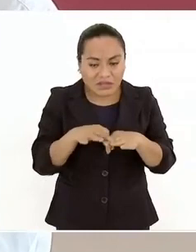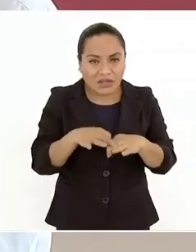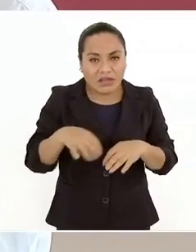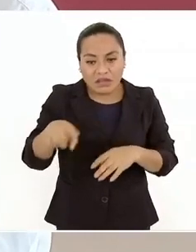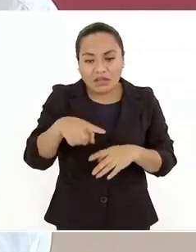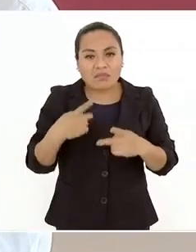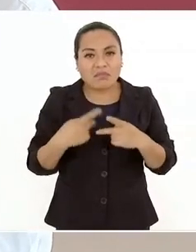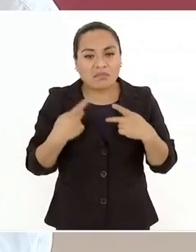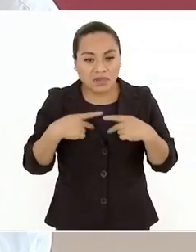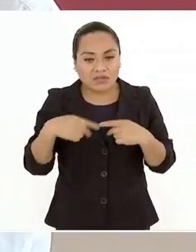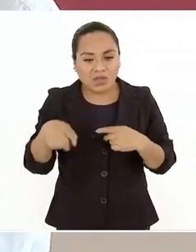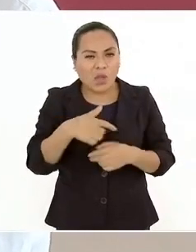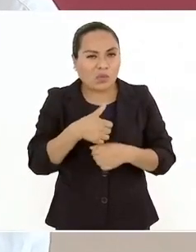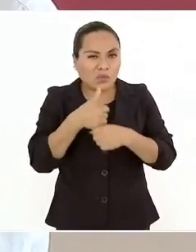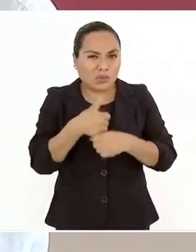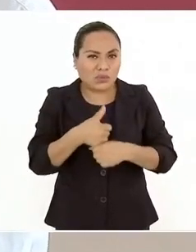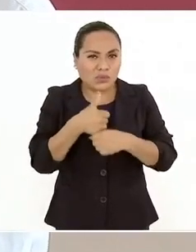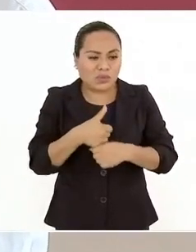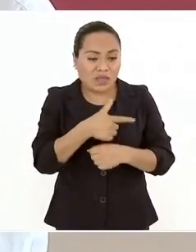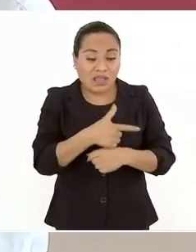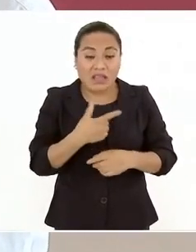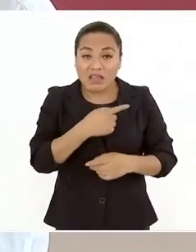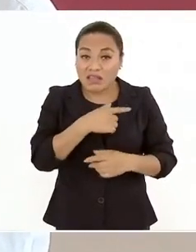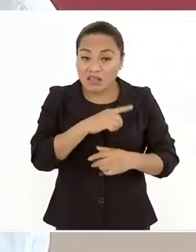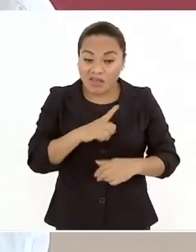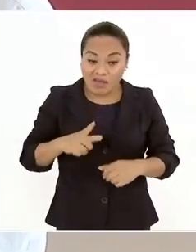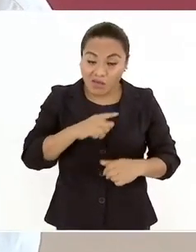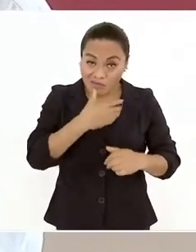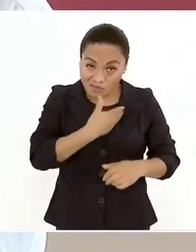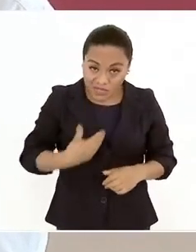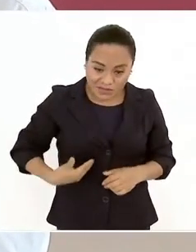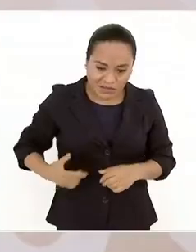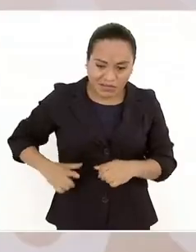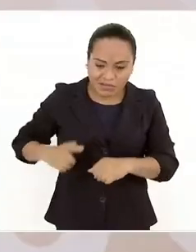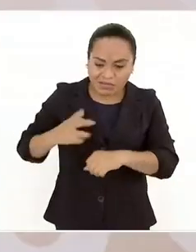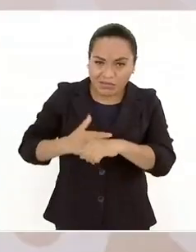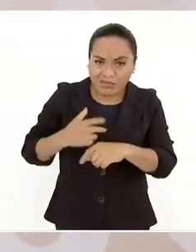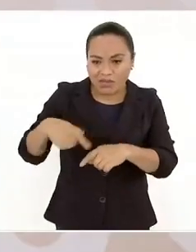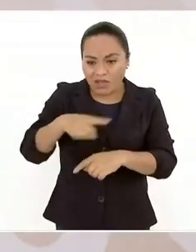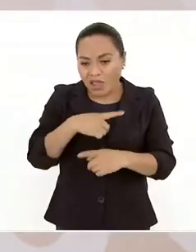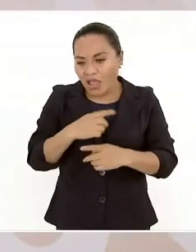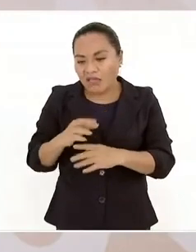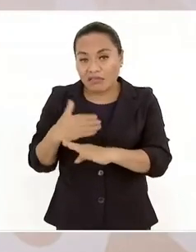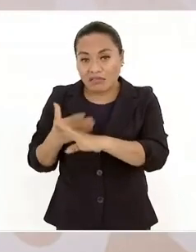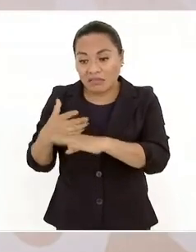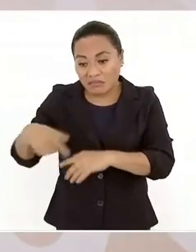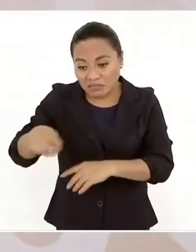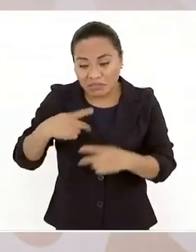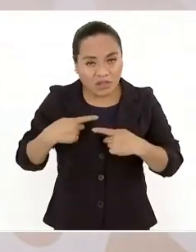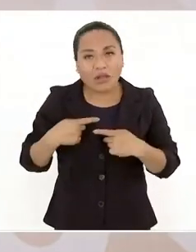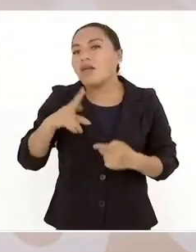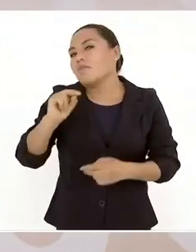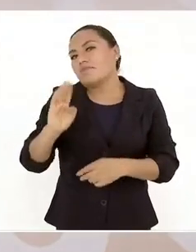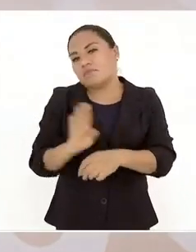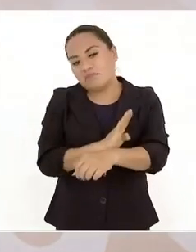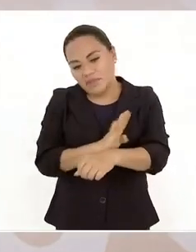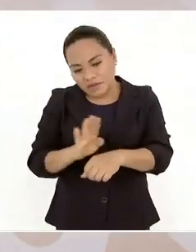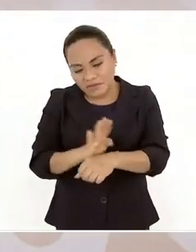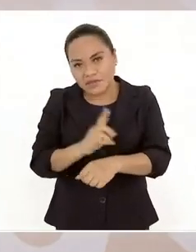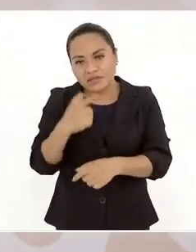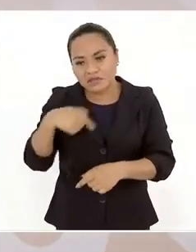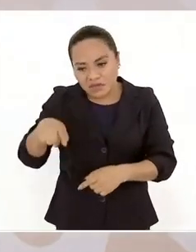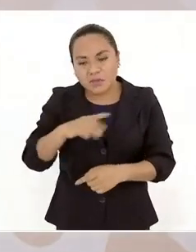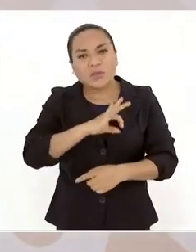se trata es que las personas y las comunidades sean participantes y beneficiarios de